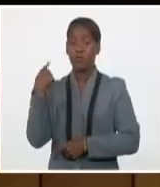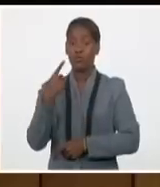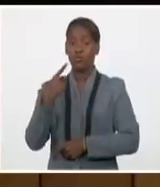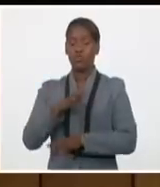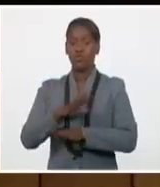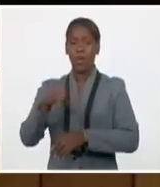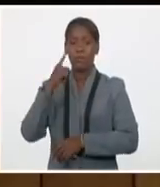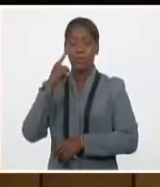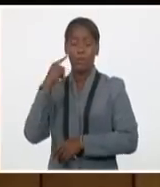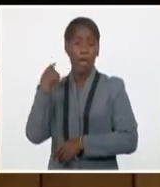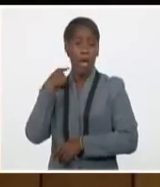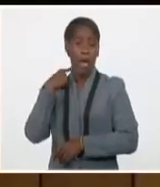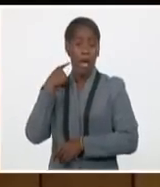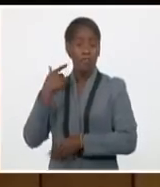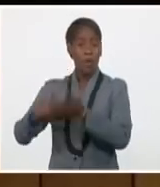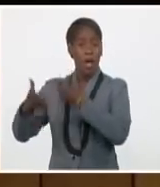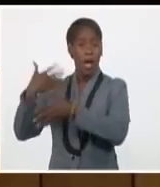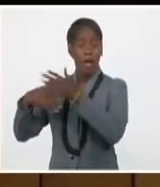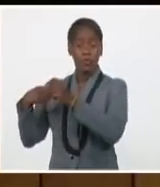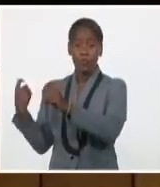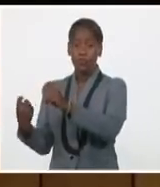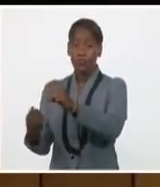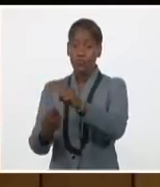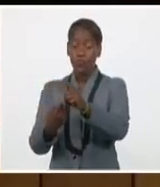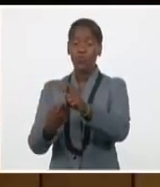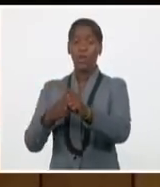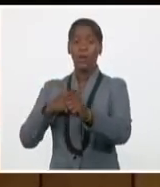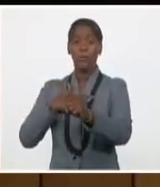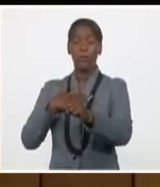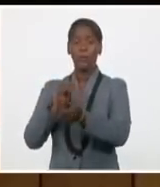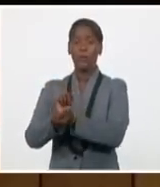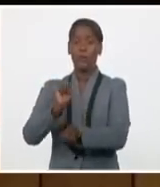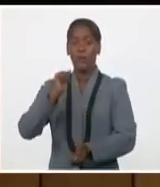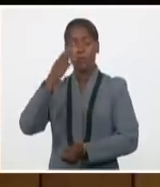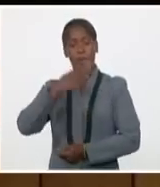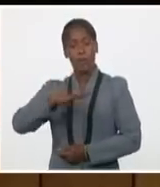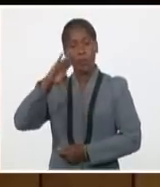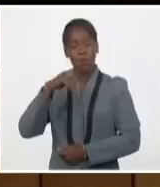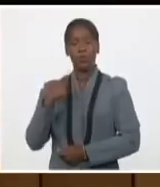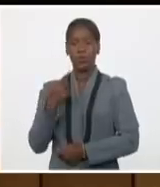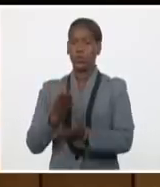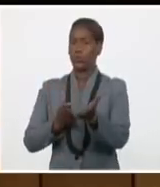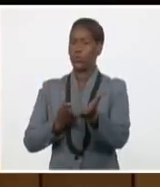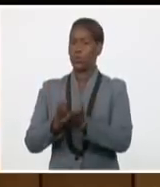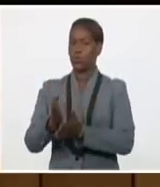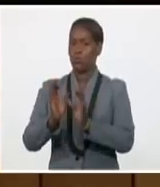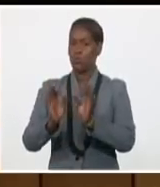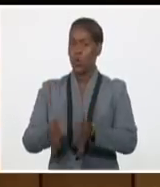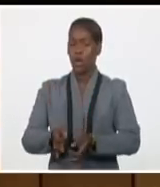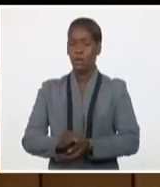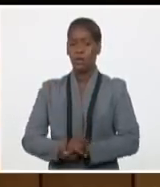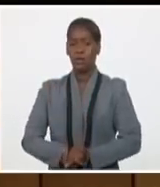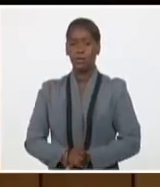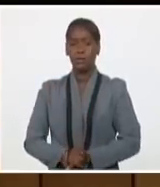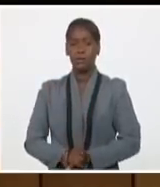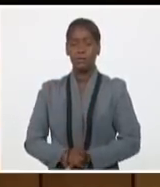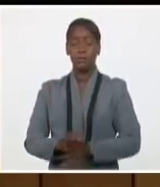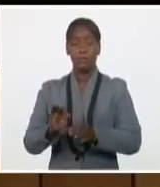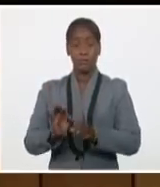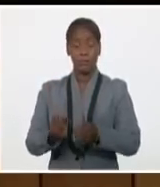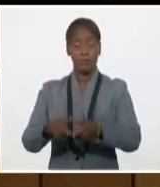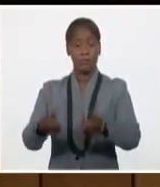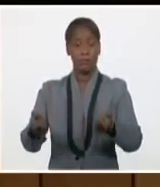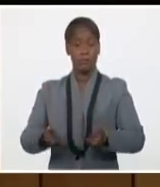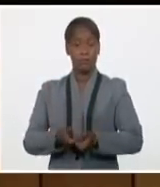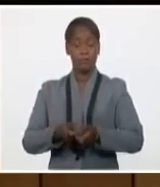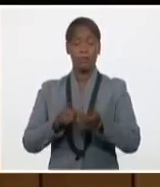sacrificado tantas generaciones de cubanos. En su intervención al Congreso del Partido, Raúl analizó la